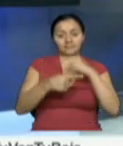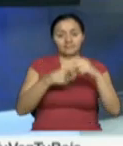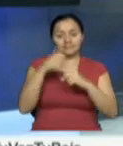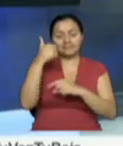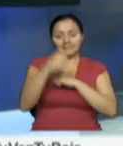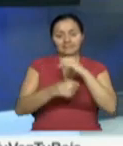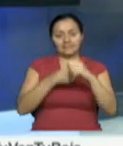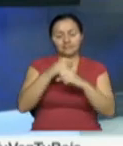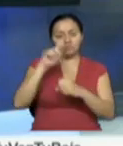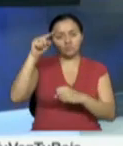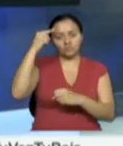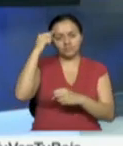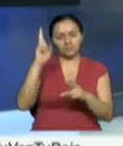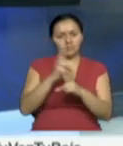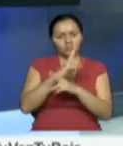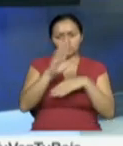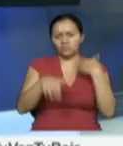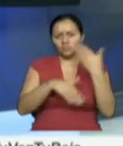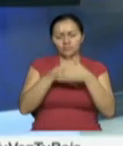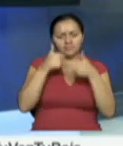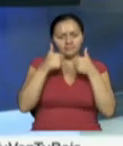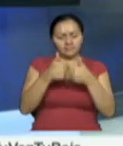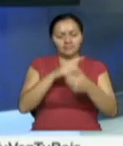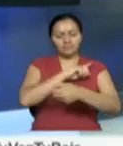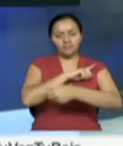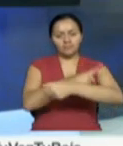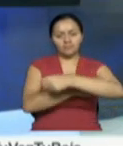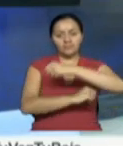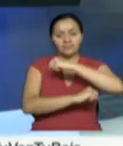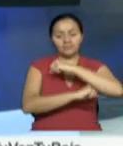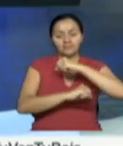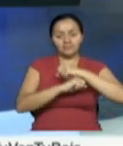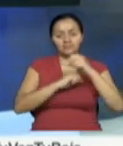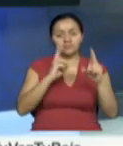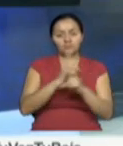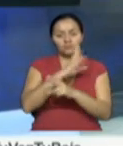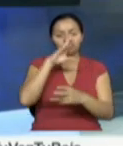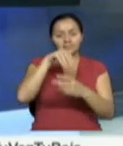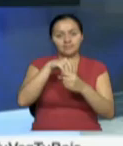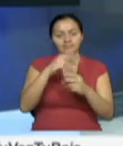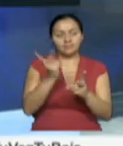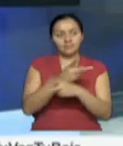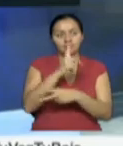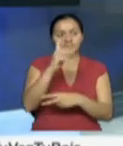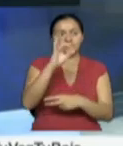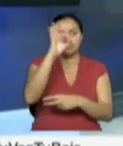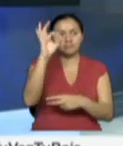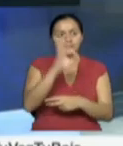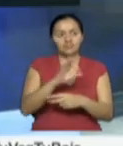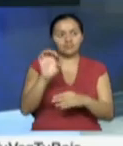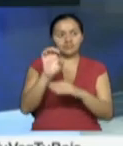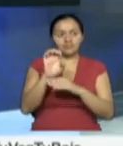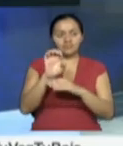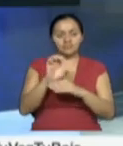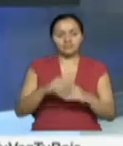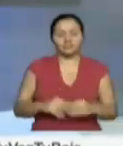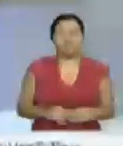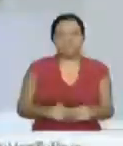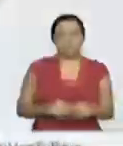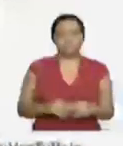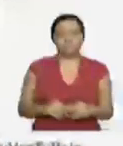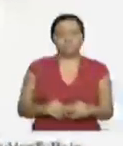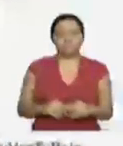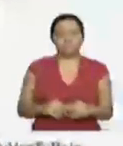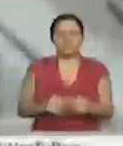años, el gobierno utilizó medidas para fortalecer el consumo interno de productos 100% ecuatorianos.